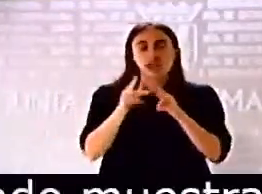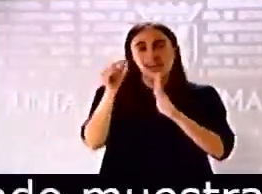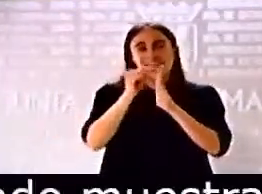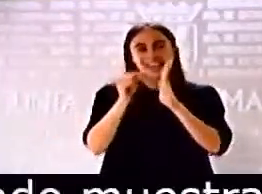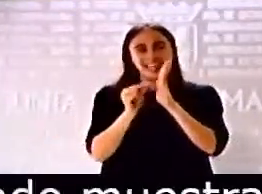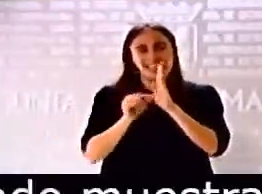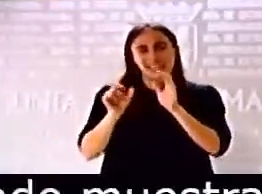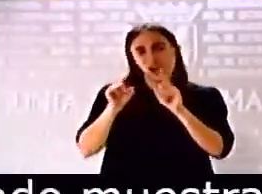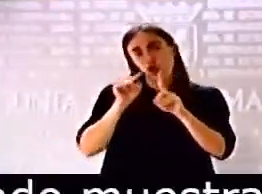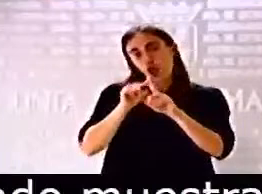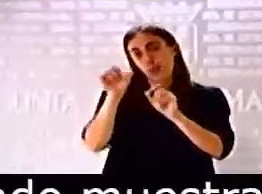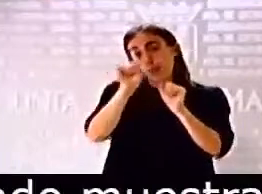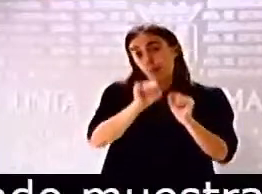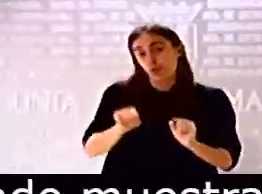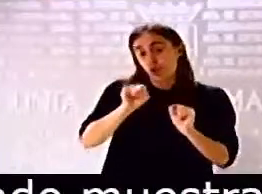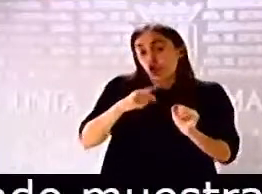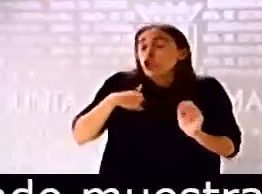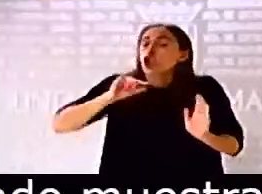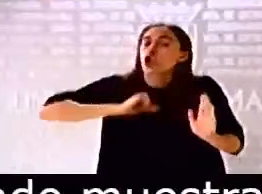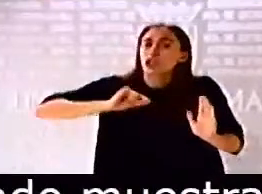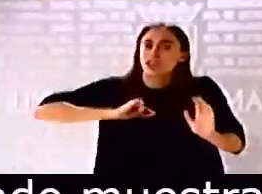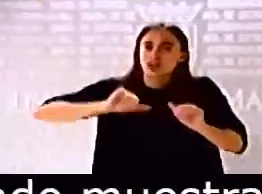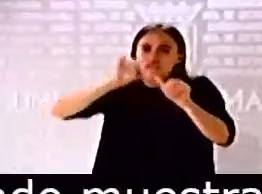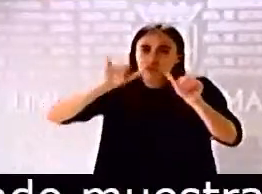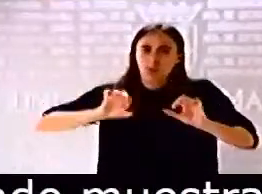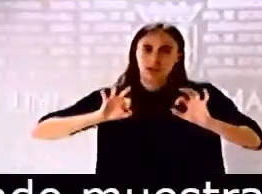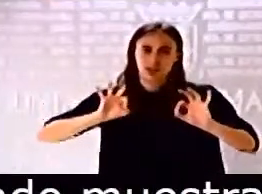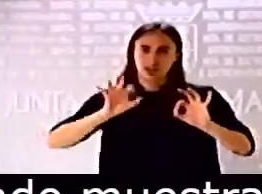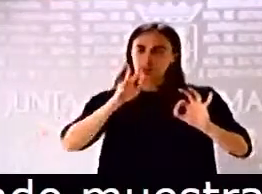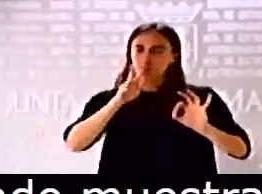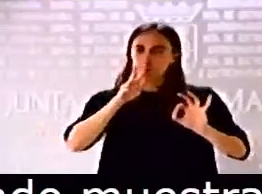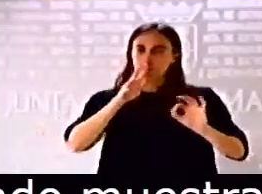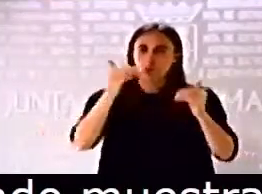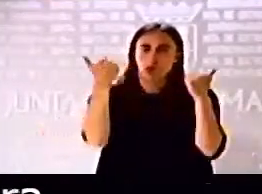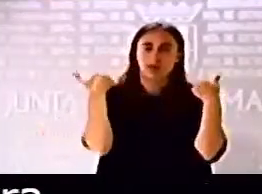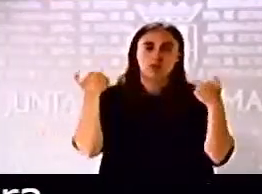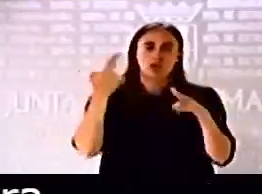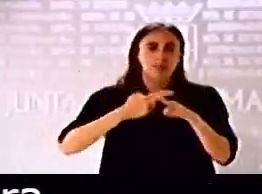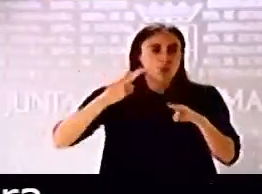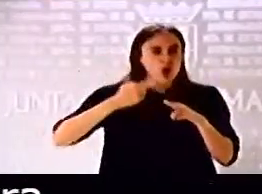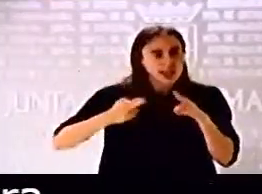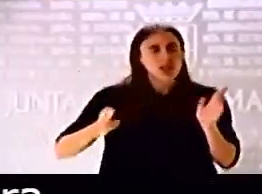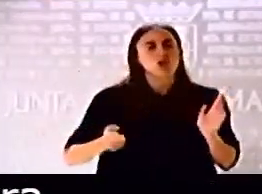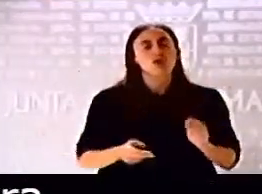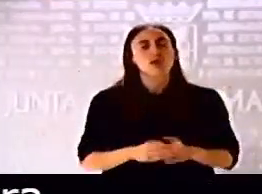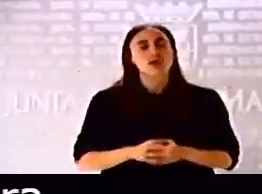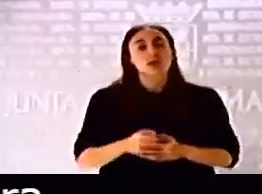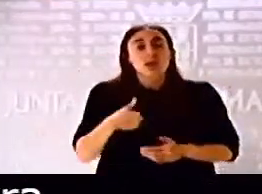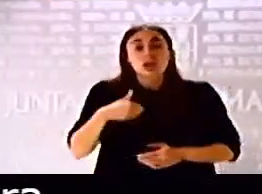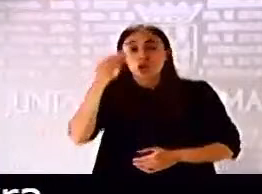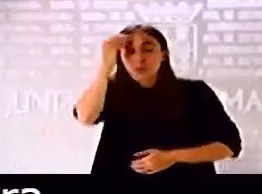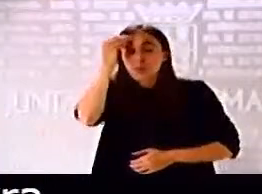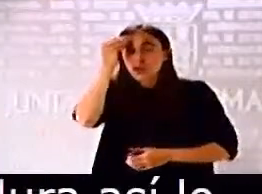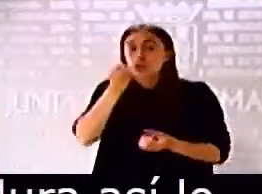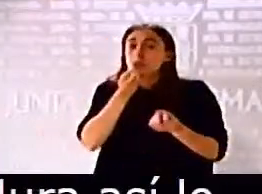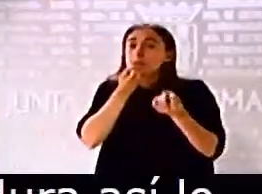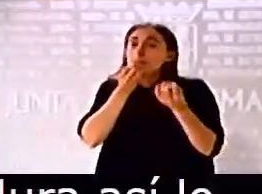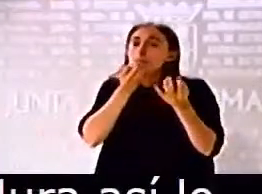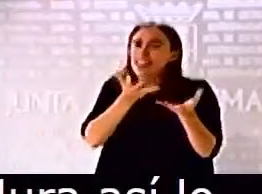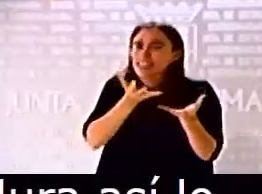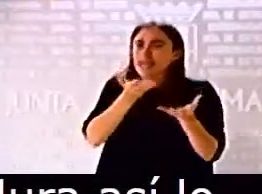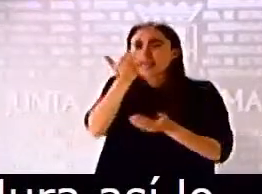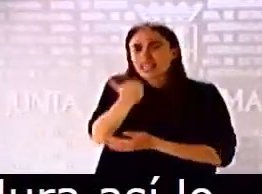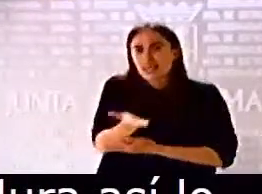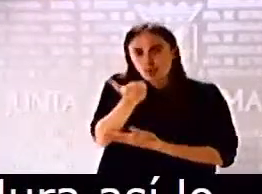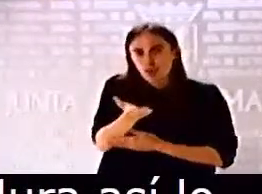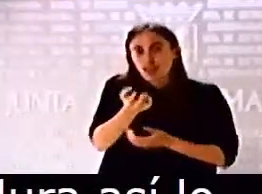Extremadura así lo siento como responsable político, y creo que este es el mensaje que debe calar, un